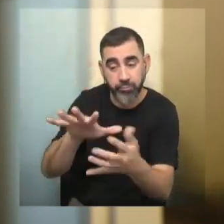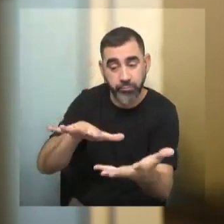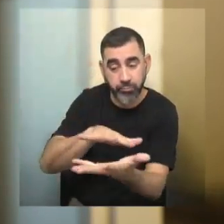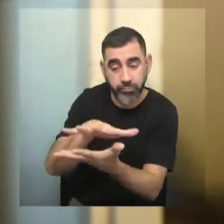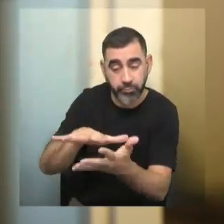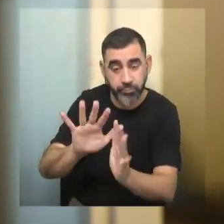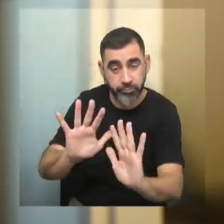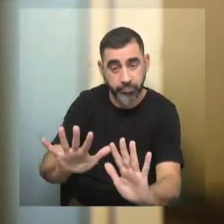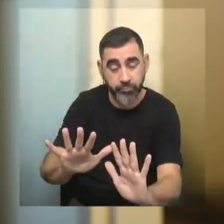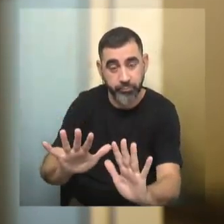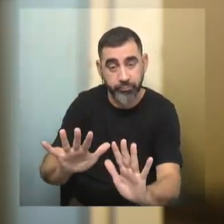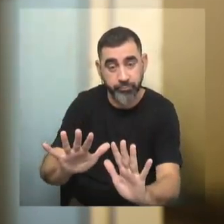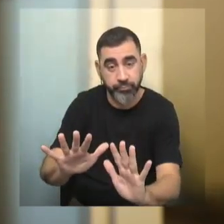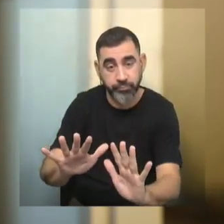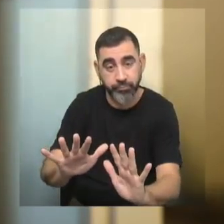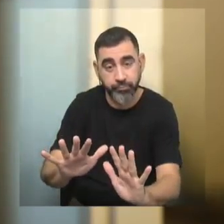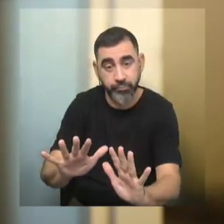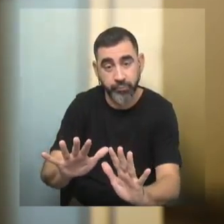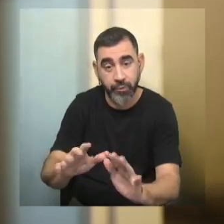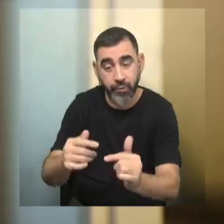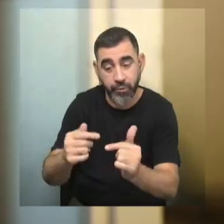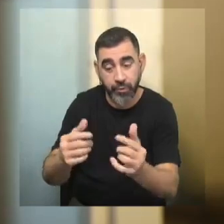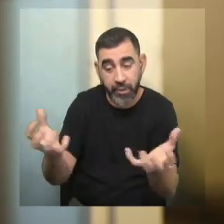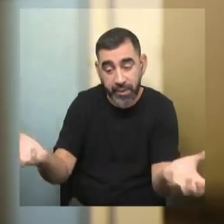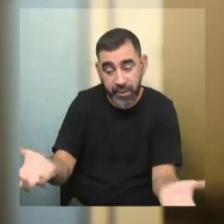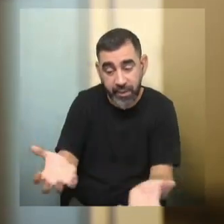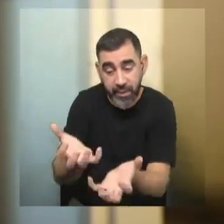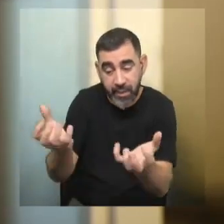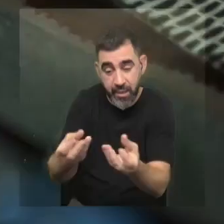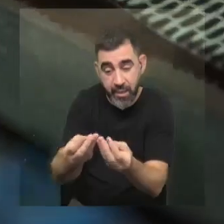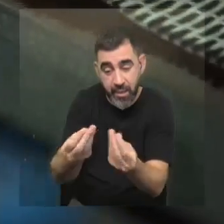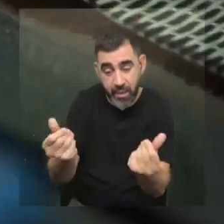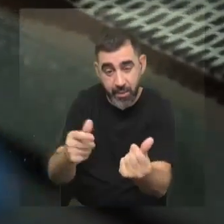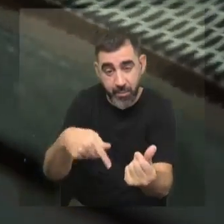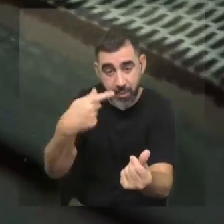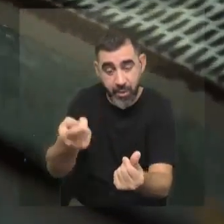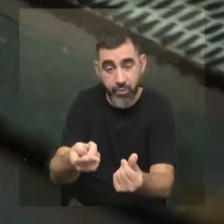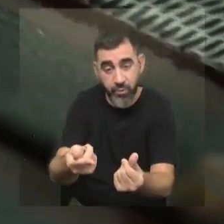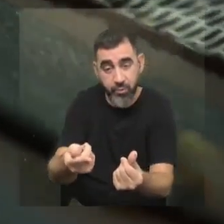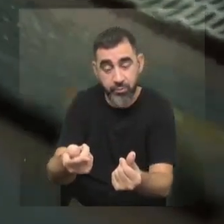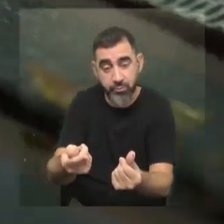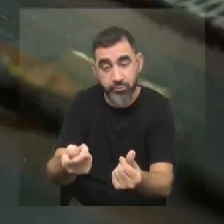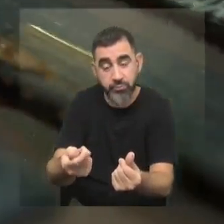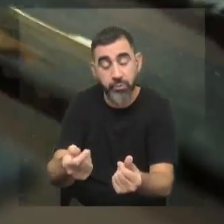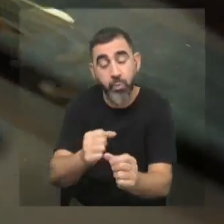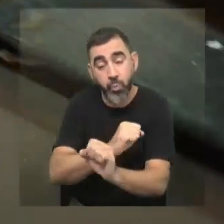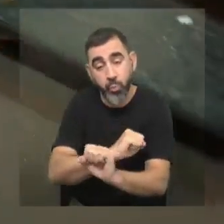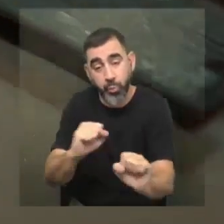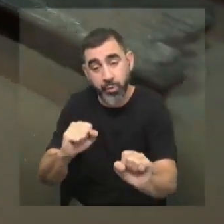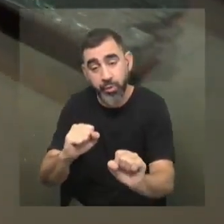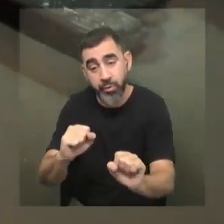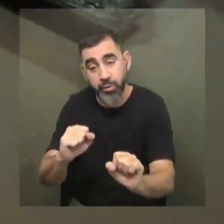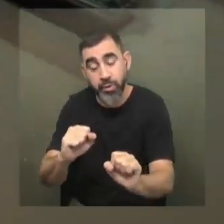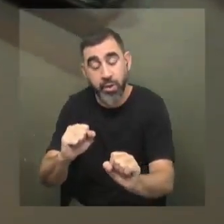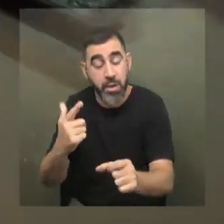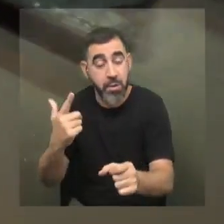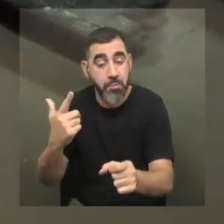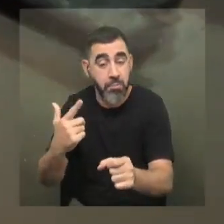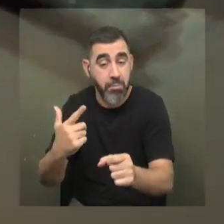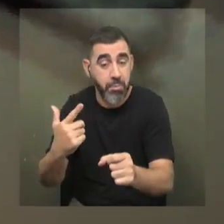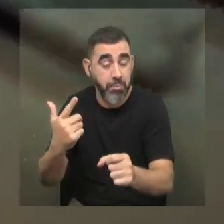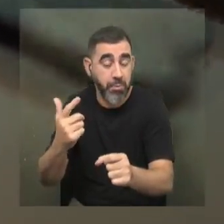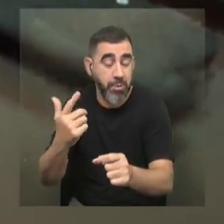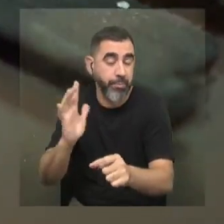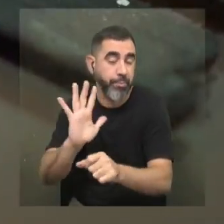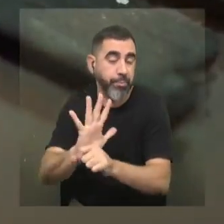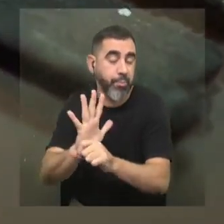tal manera de que el producto que se obtiene de descomposición puede ser dos cosas. Puede ser un combustible que puede ser